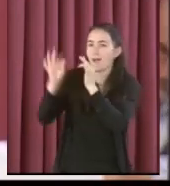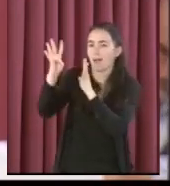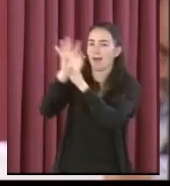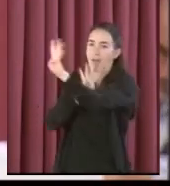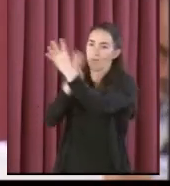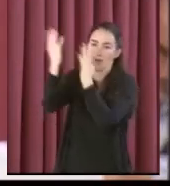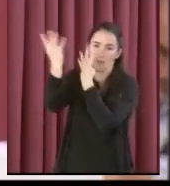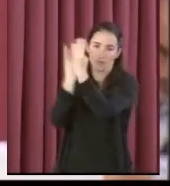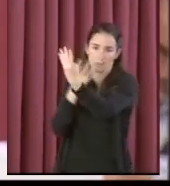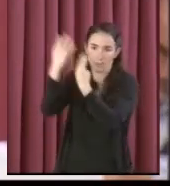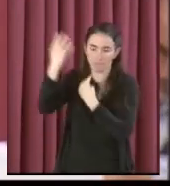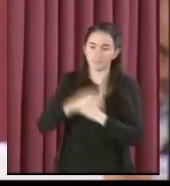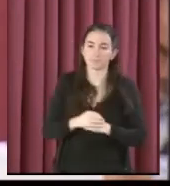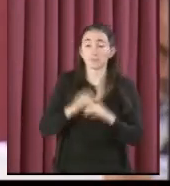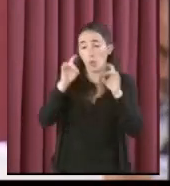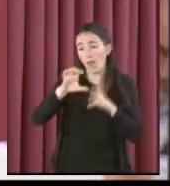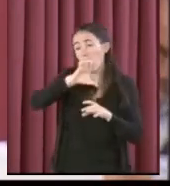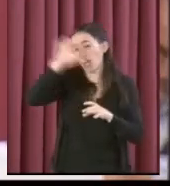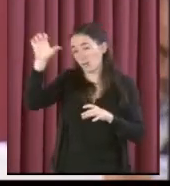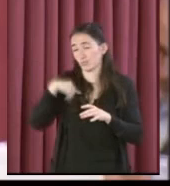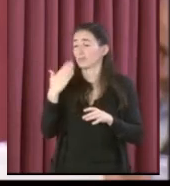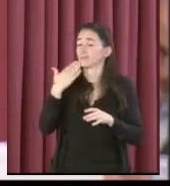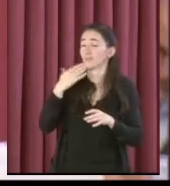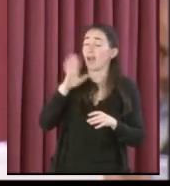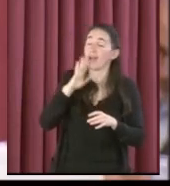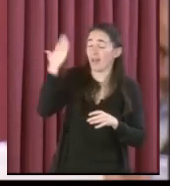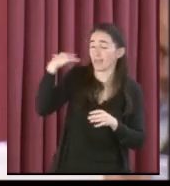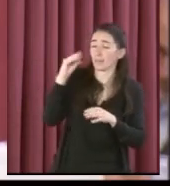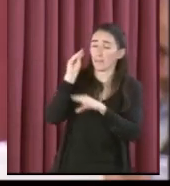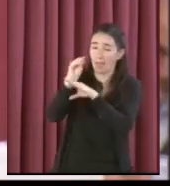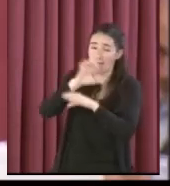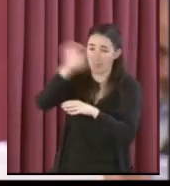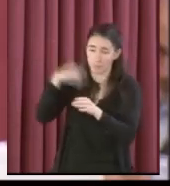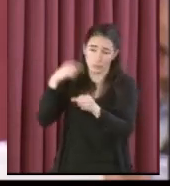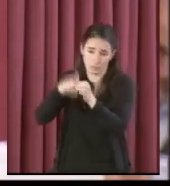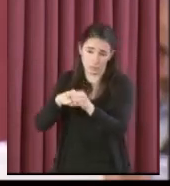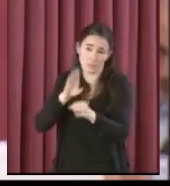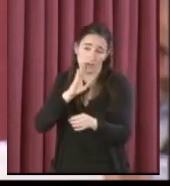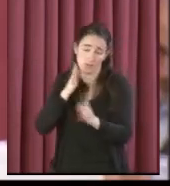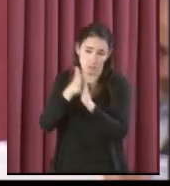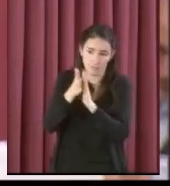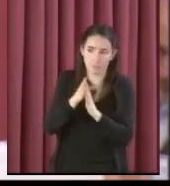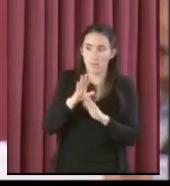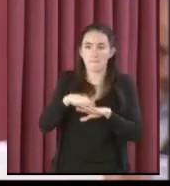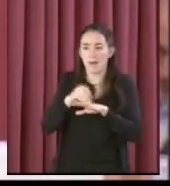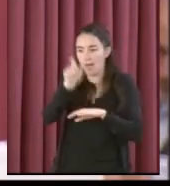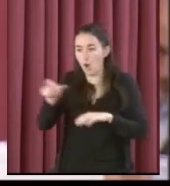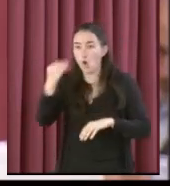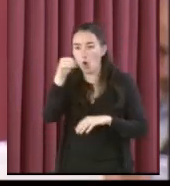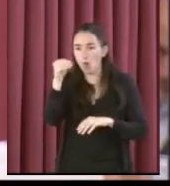señalado anteriormente. La apertura de la ciudad pasa por facilitar que los jóvenes logroñeses tengan oportunidades de